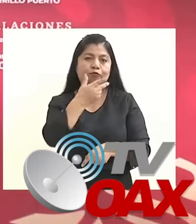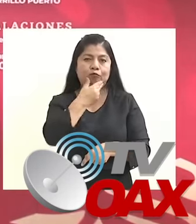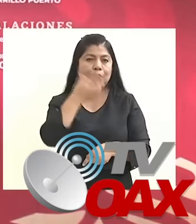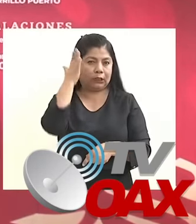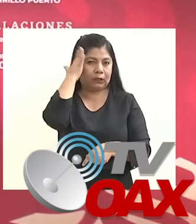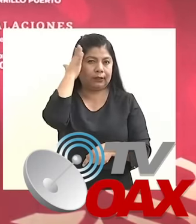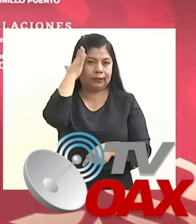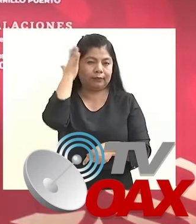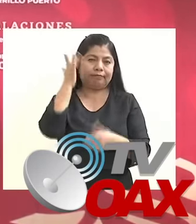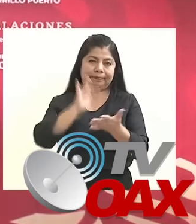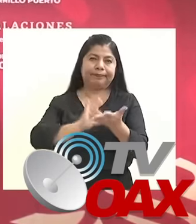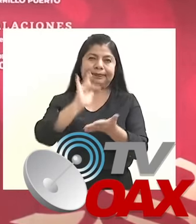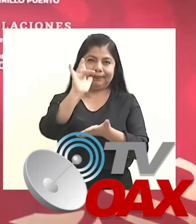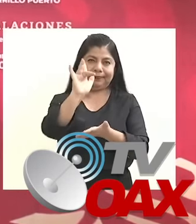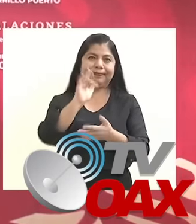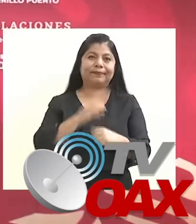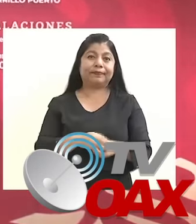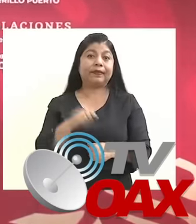pertenece